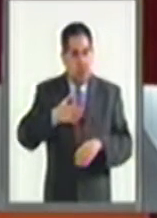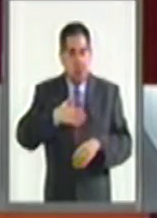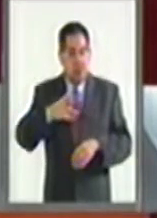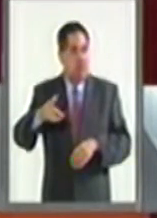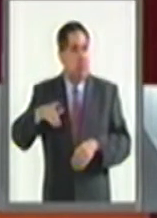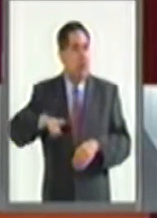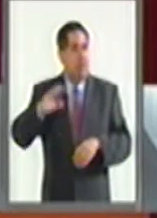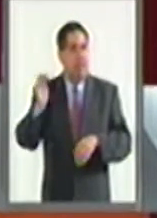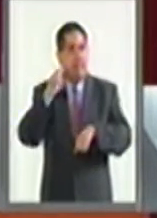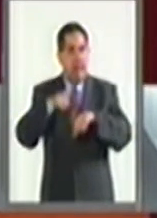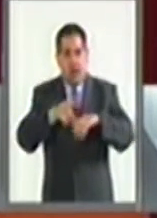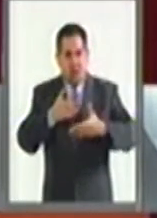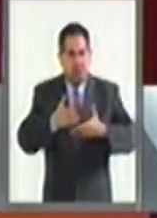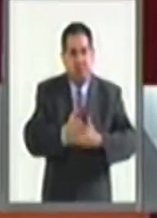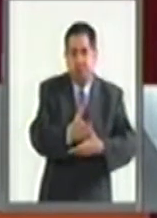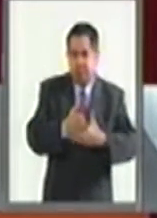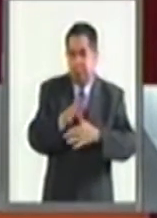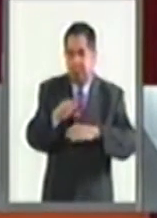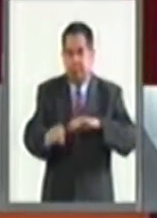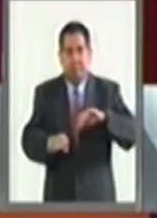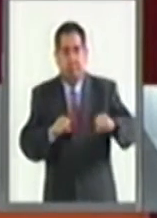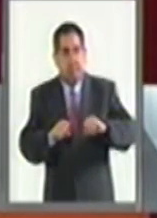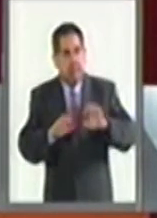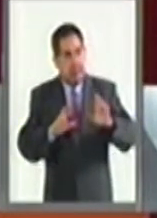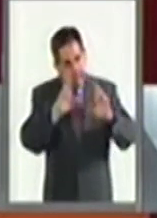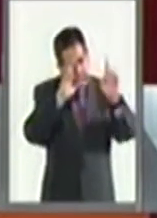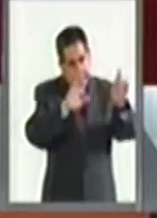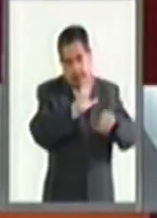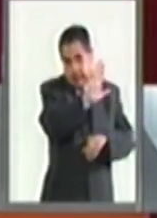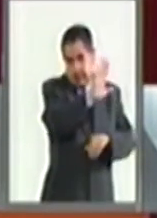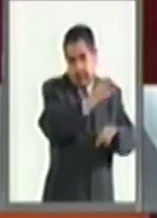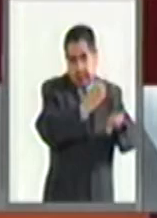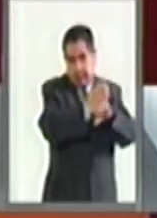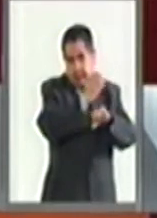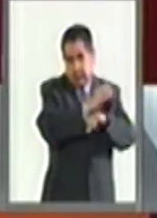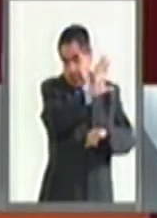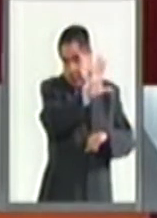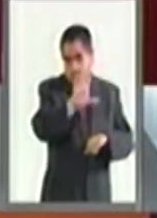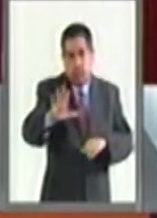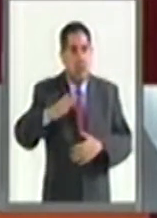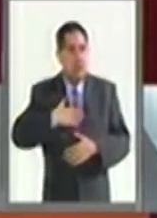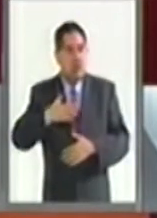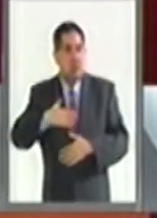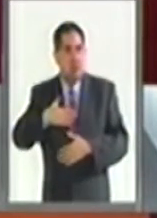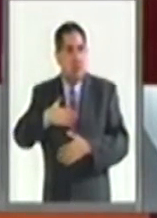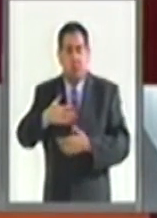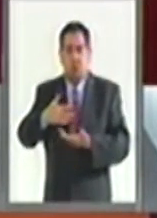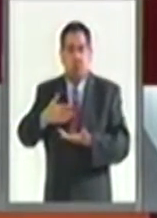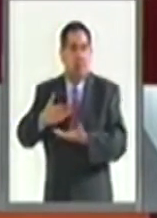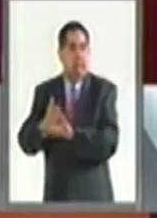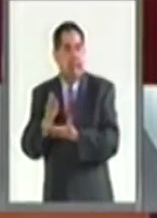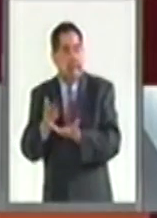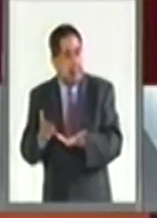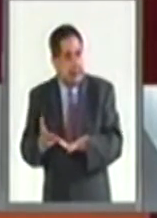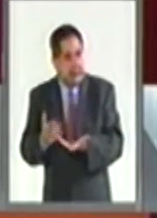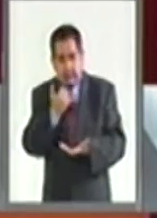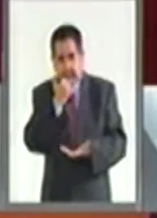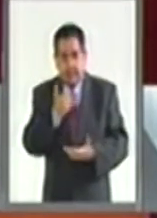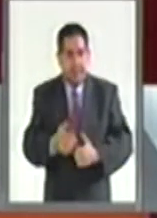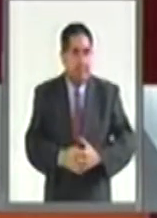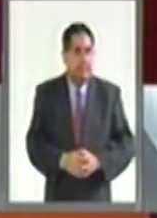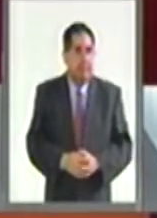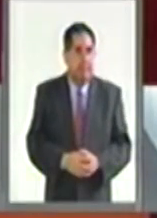intervención en las atribuciones de los poderes legislativos de cada entidad